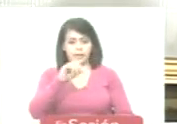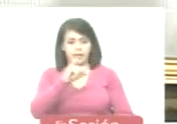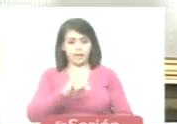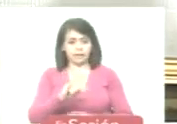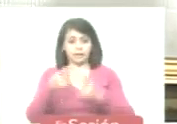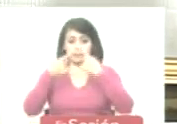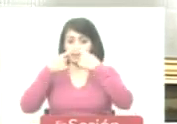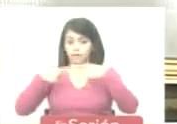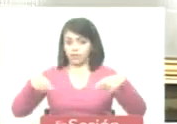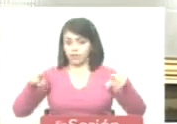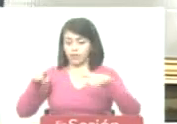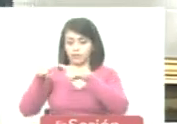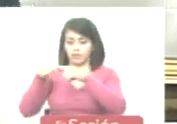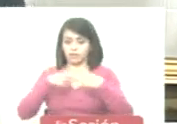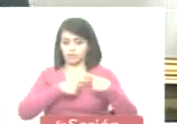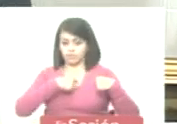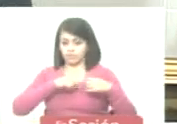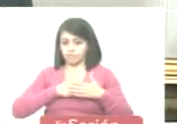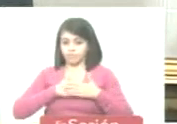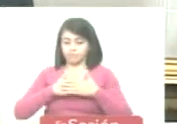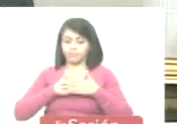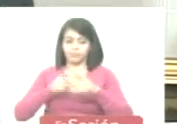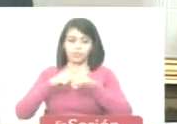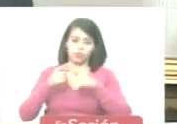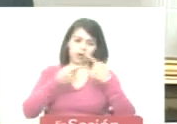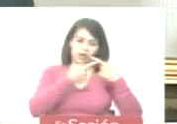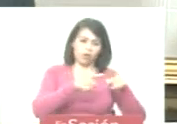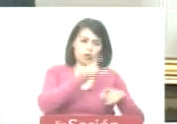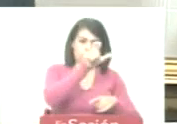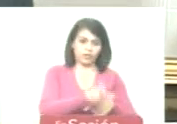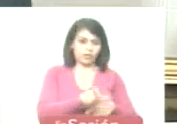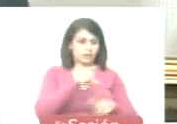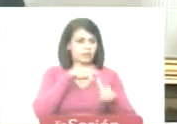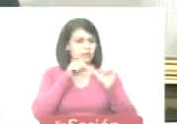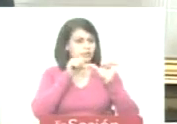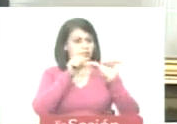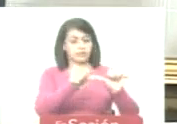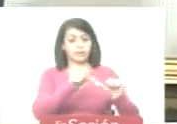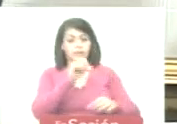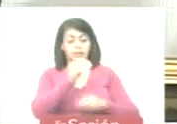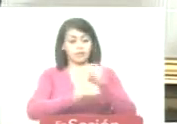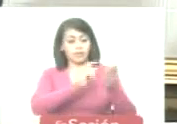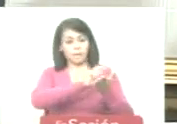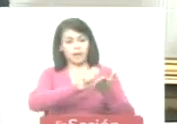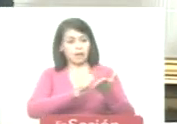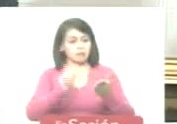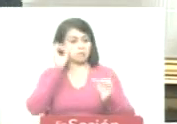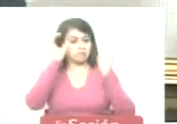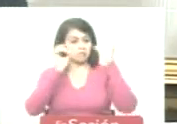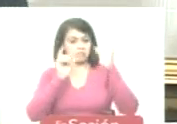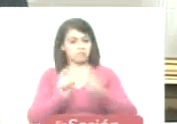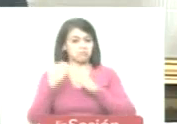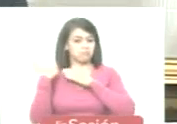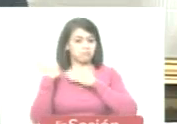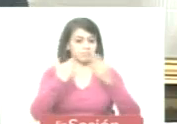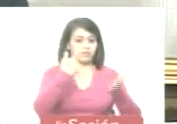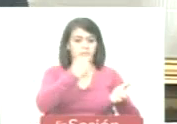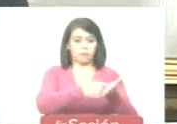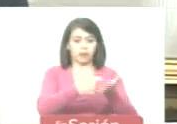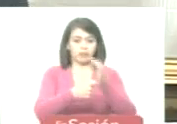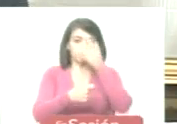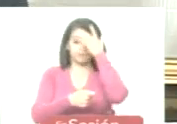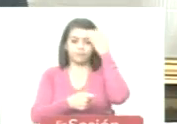el alma que late en la buena literatura y aquellos que de forma tarifada escriben por encargo. No quisiera